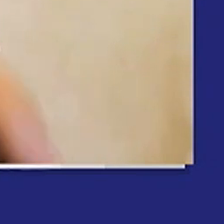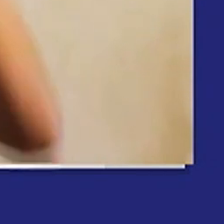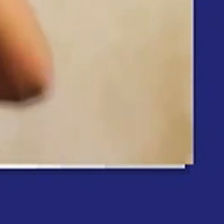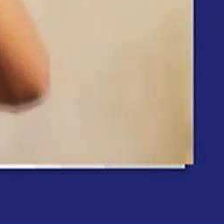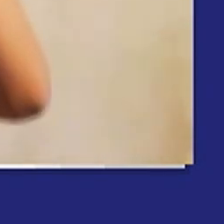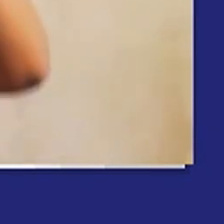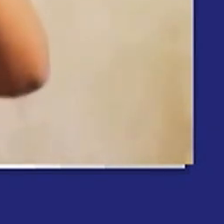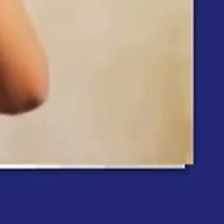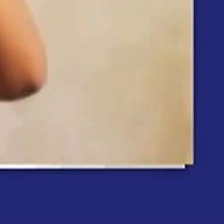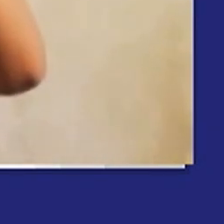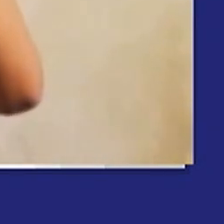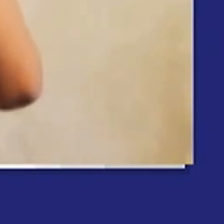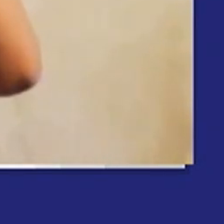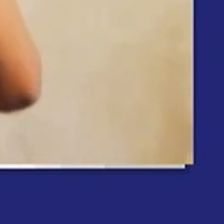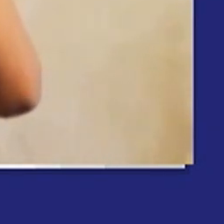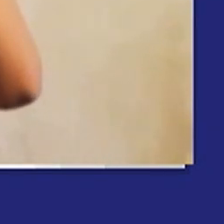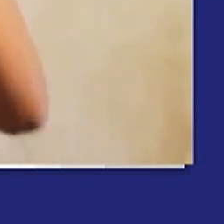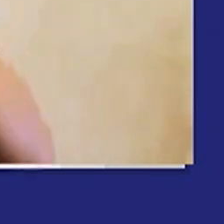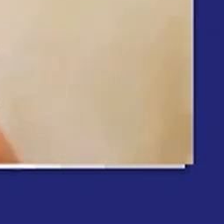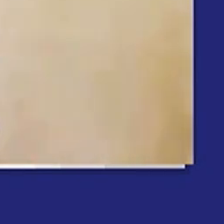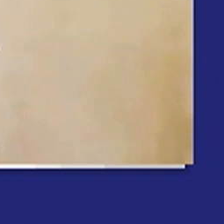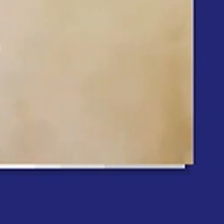Habilidades.